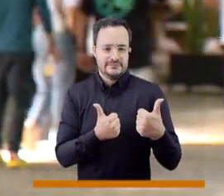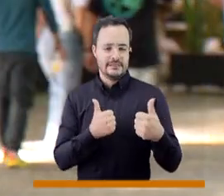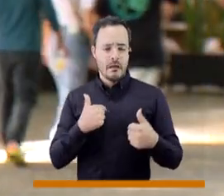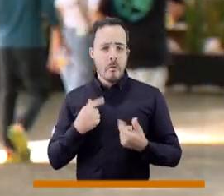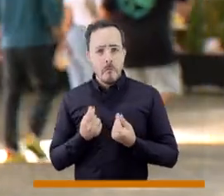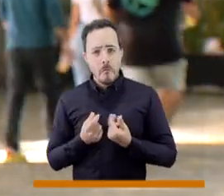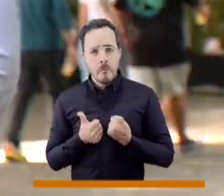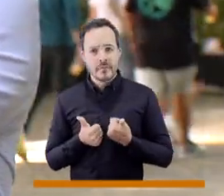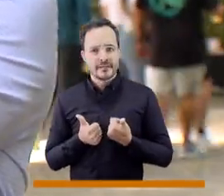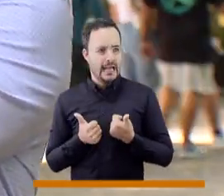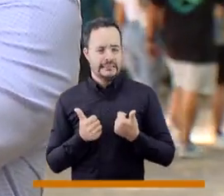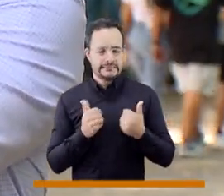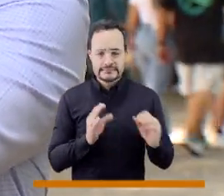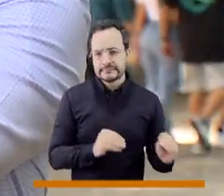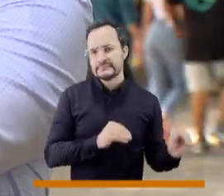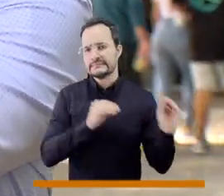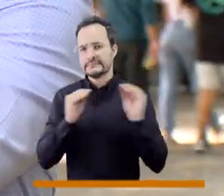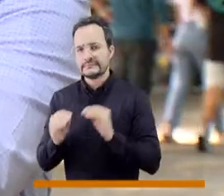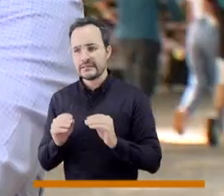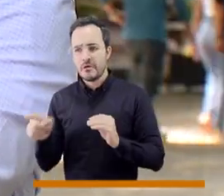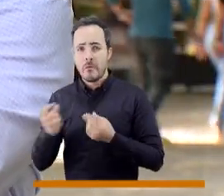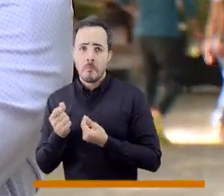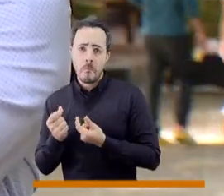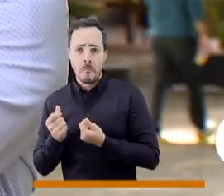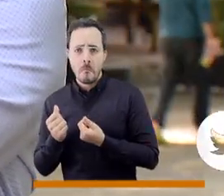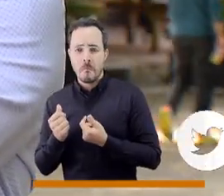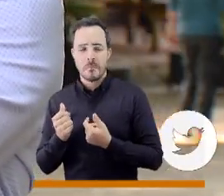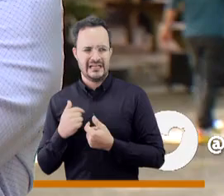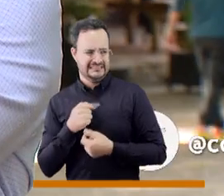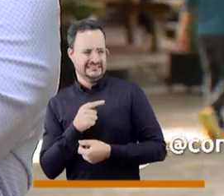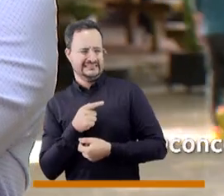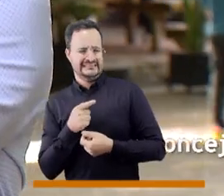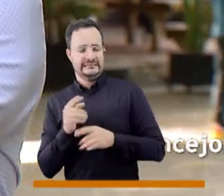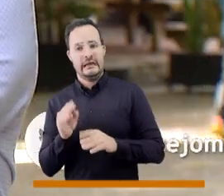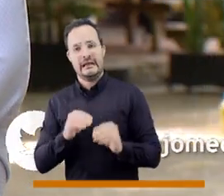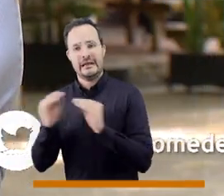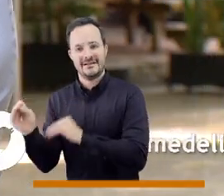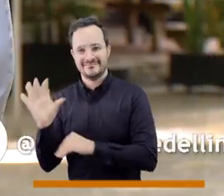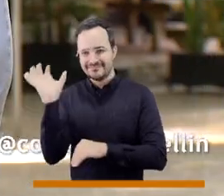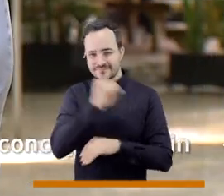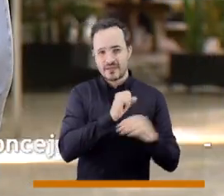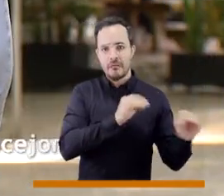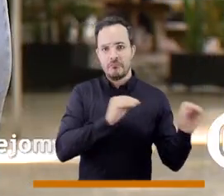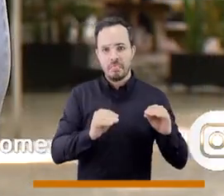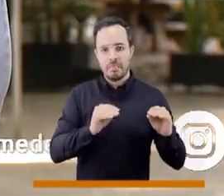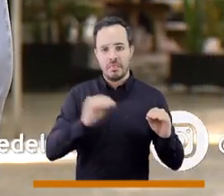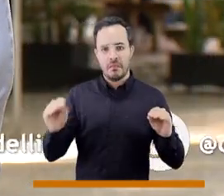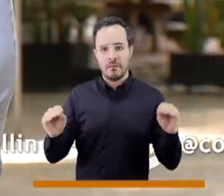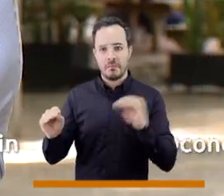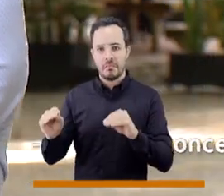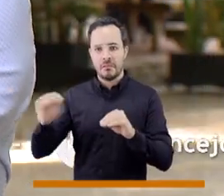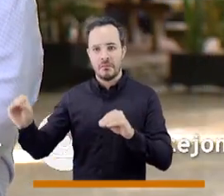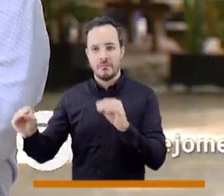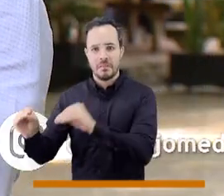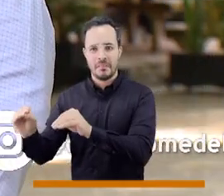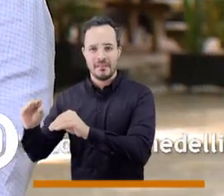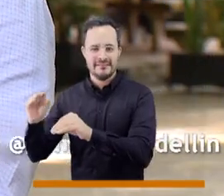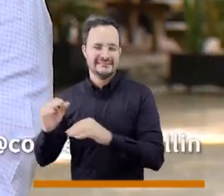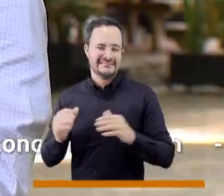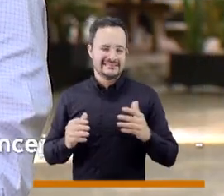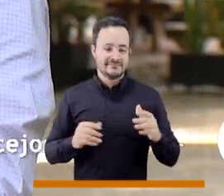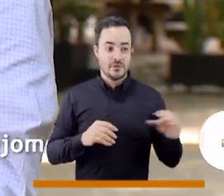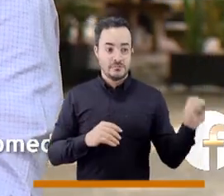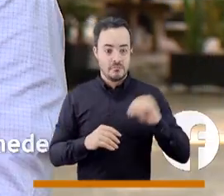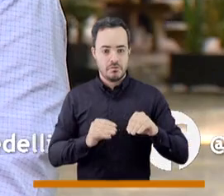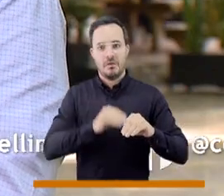Y esto se va volviendo una cadena, porque lo que va a pasar es que muchas personas van a terminar viviendo en sectores que les van a